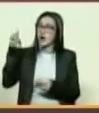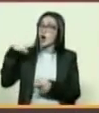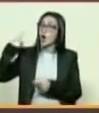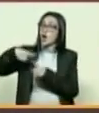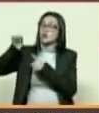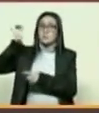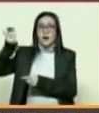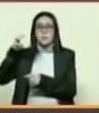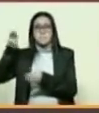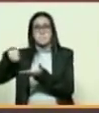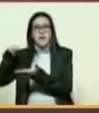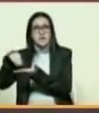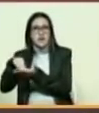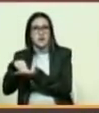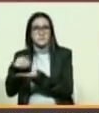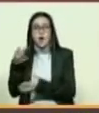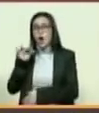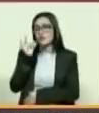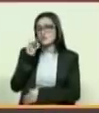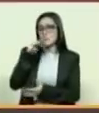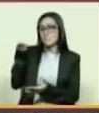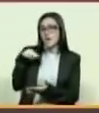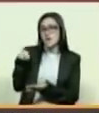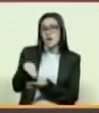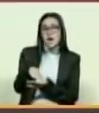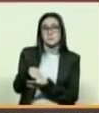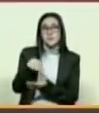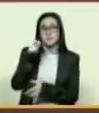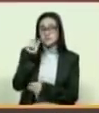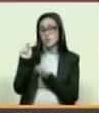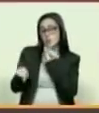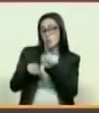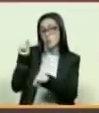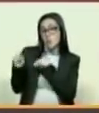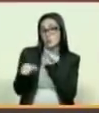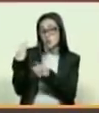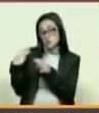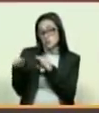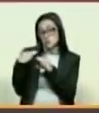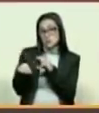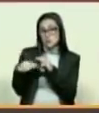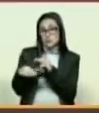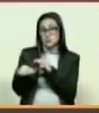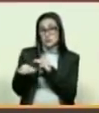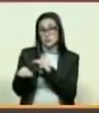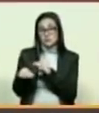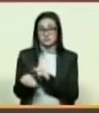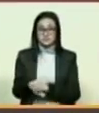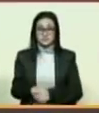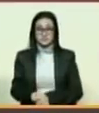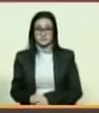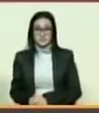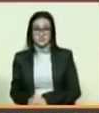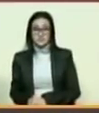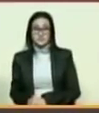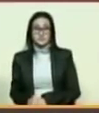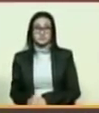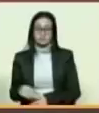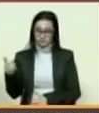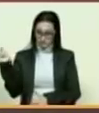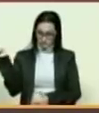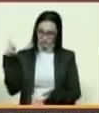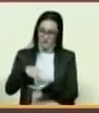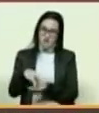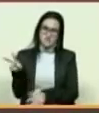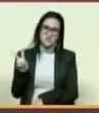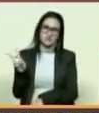ni en las panaderías, ni en las cafeterías de Miami, donde los guerrilleros de Twitter dicen toda la cantidad de cosas que dicen. véngase para acá